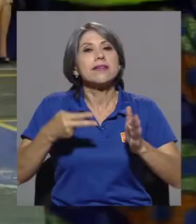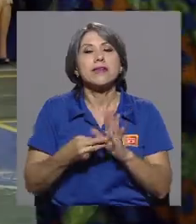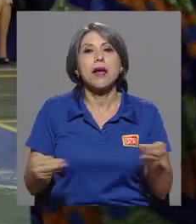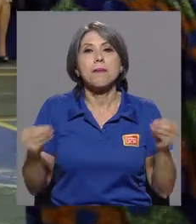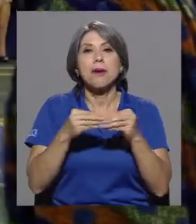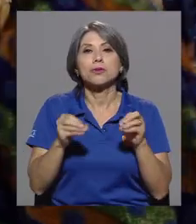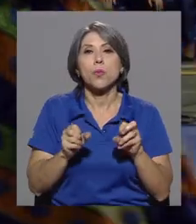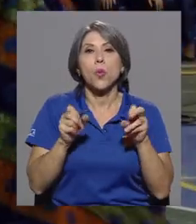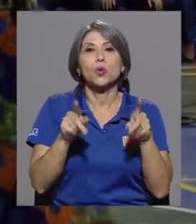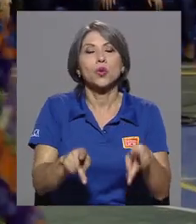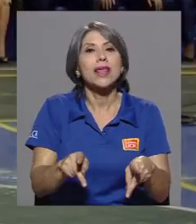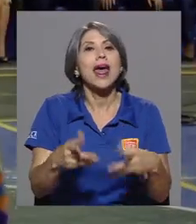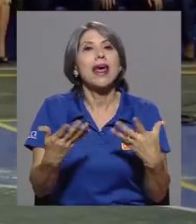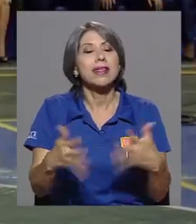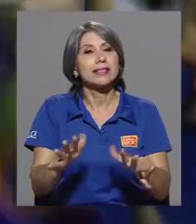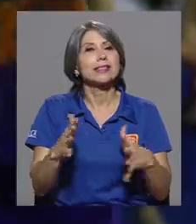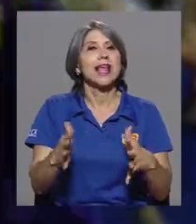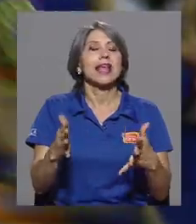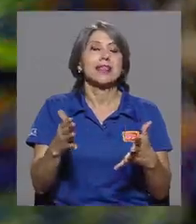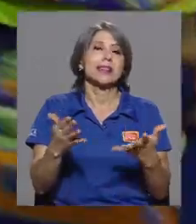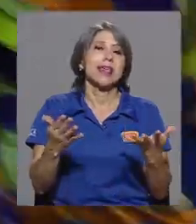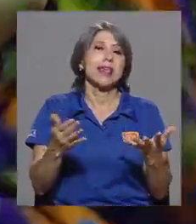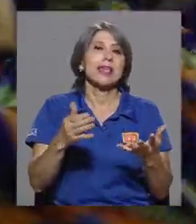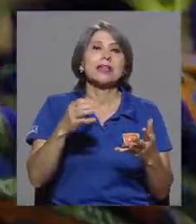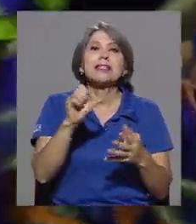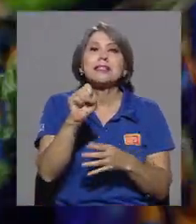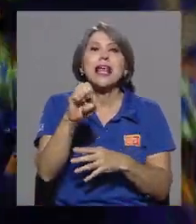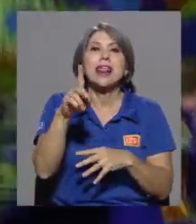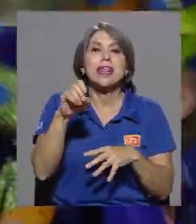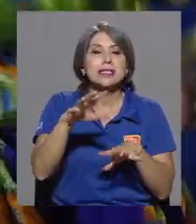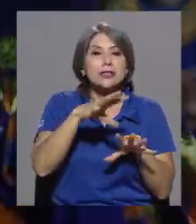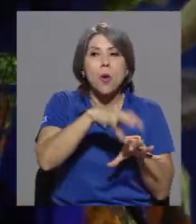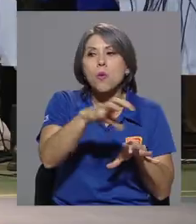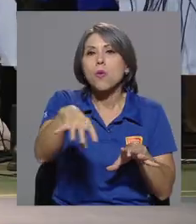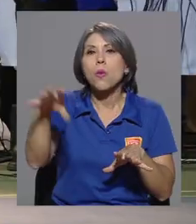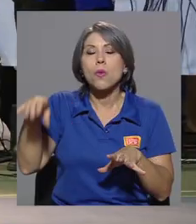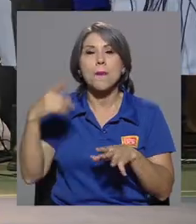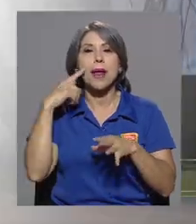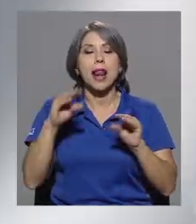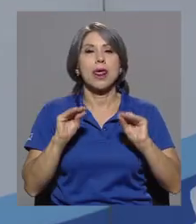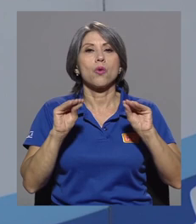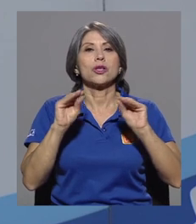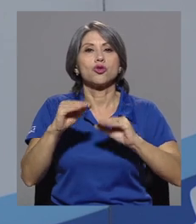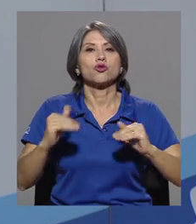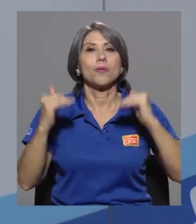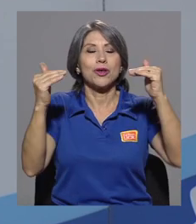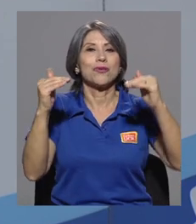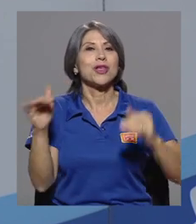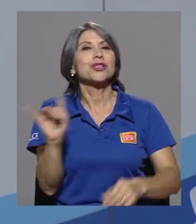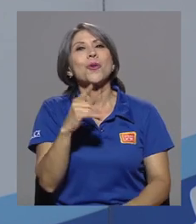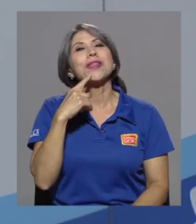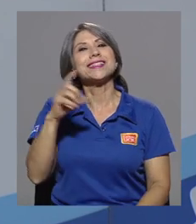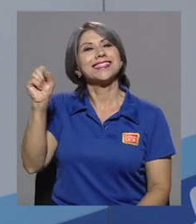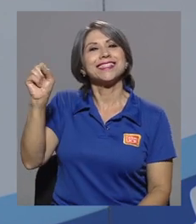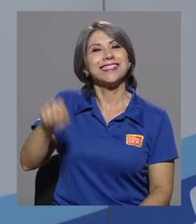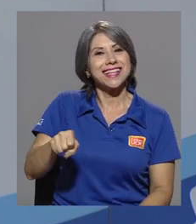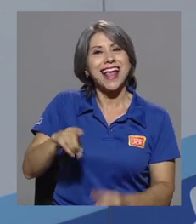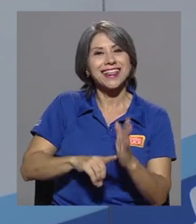mayores oportunidades de acceso a la educación superior yo creo que es como una el desarrollo